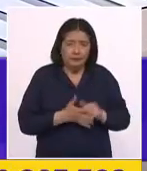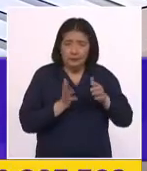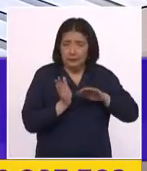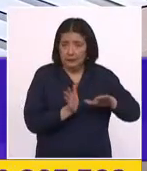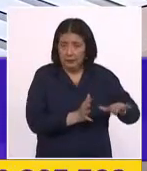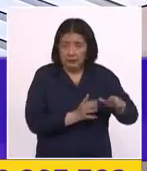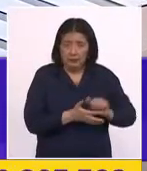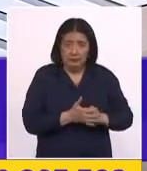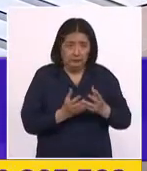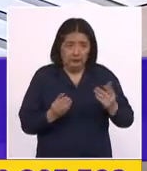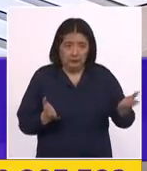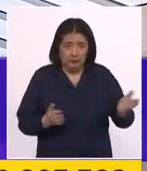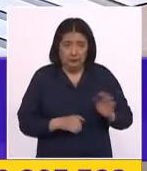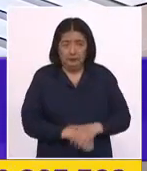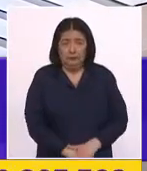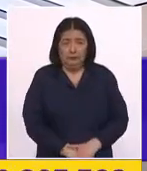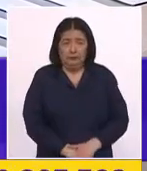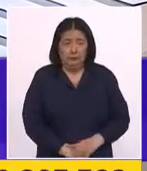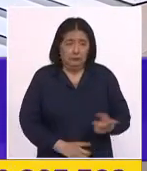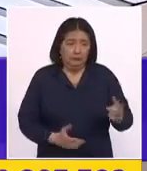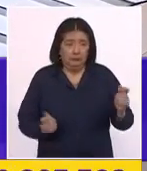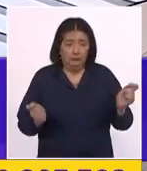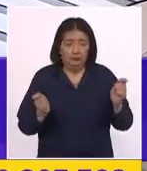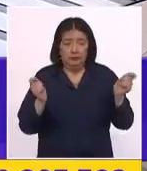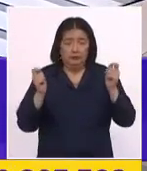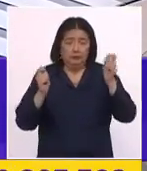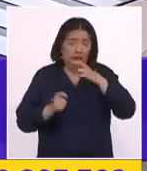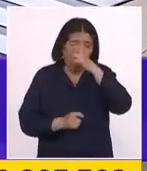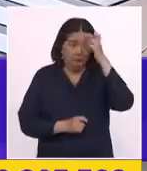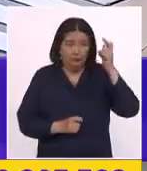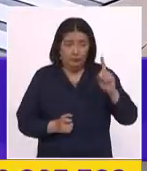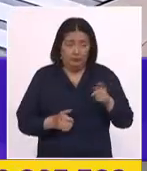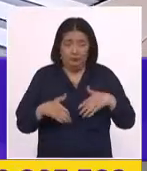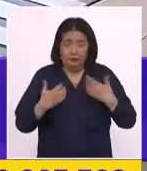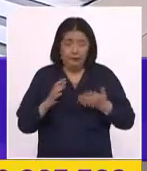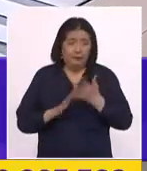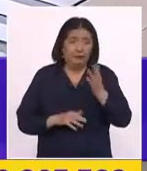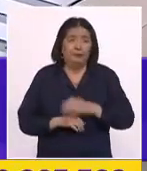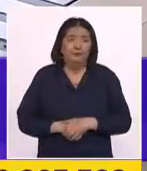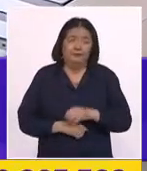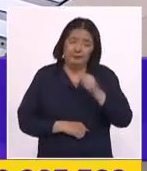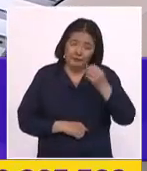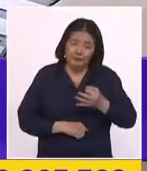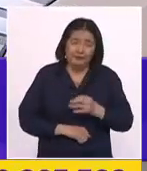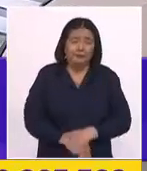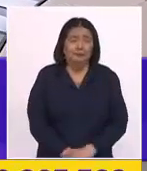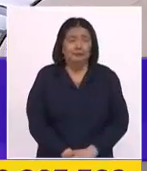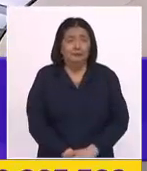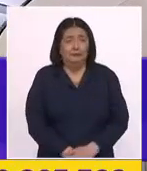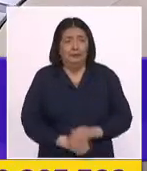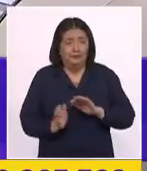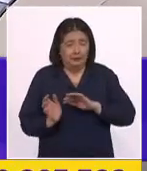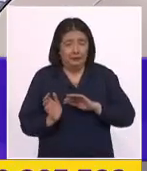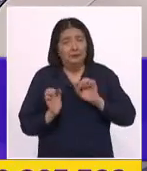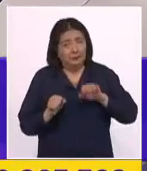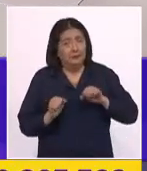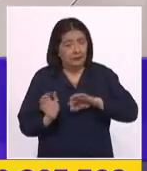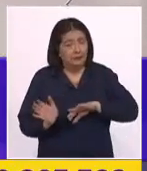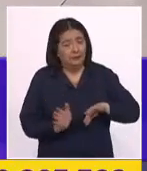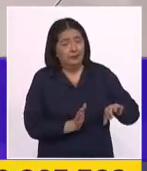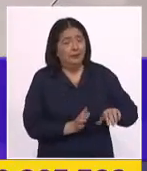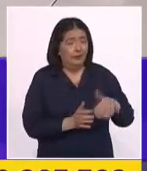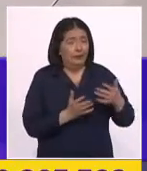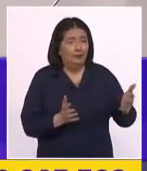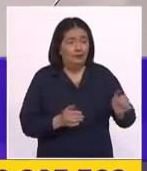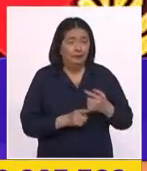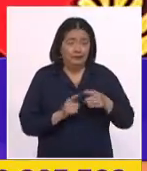lado muchísimas cosas. Tu fiesta de promoción no pudiste ir, Kimberly. Cuéntanos eso. Sí, he dejado muchas cosas, pero